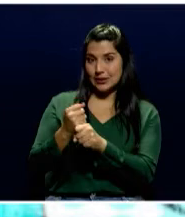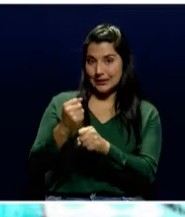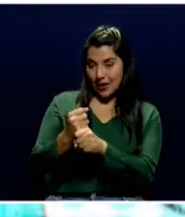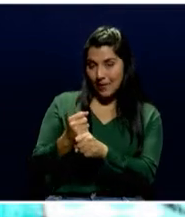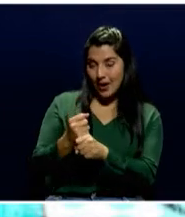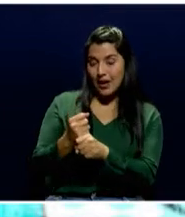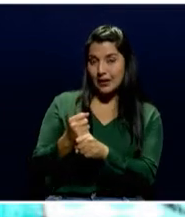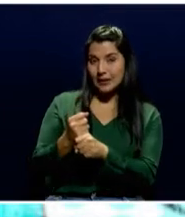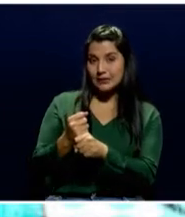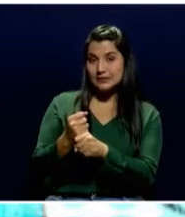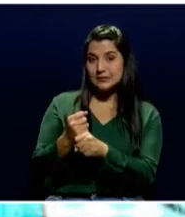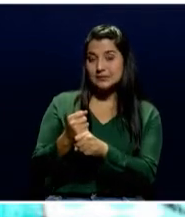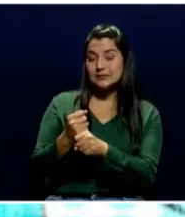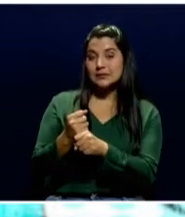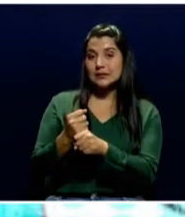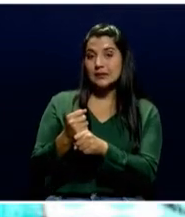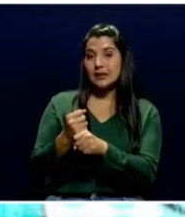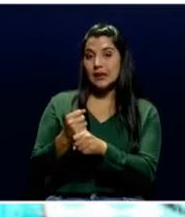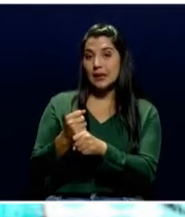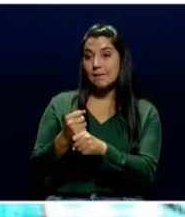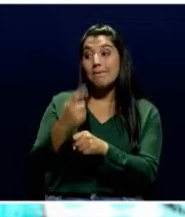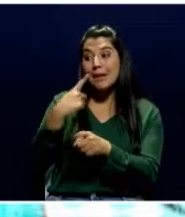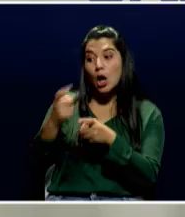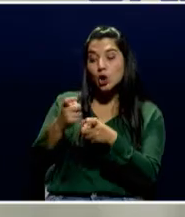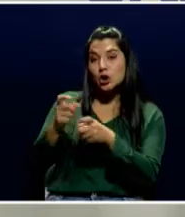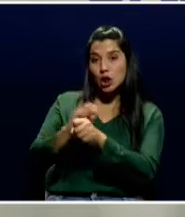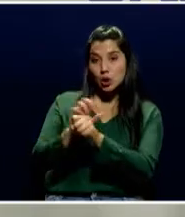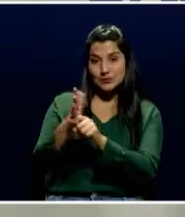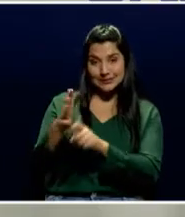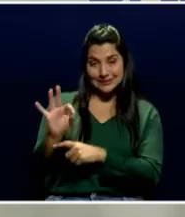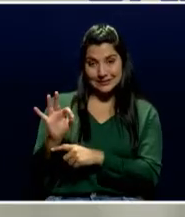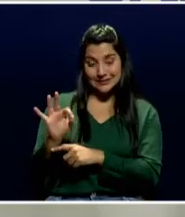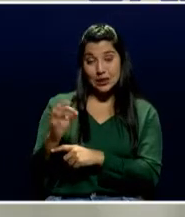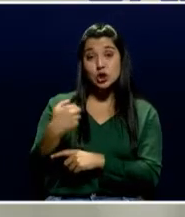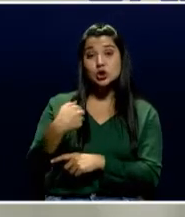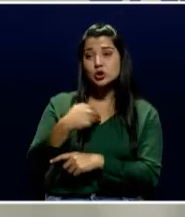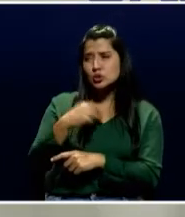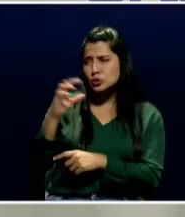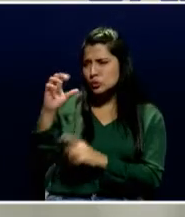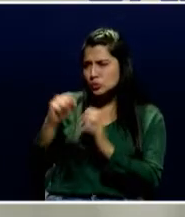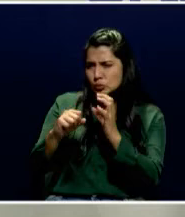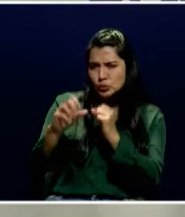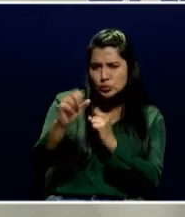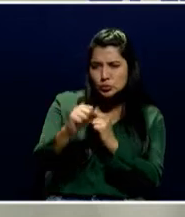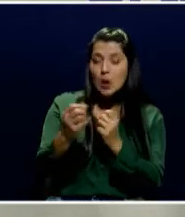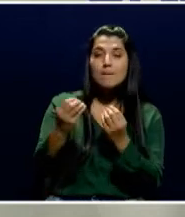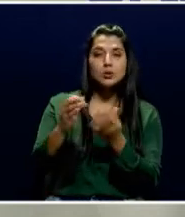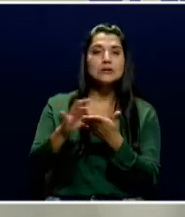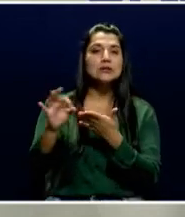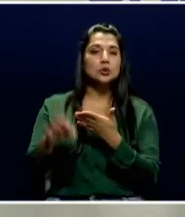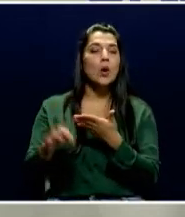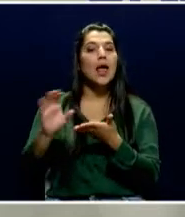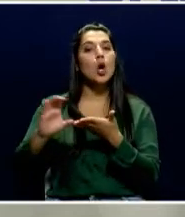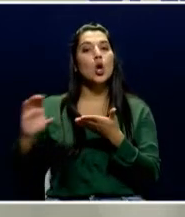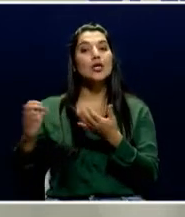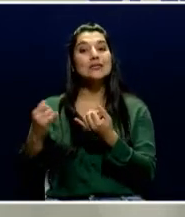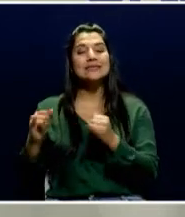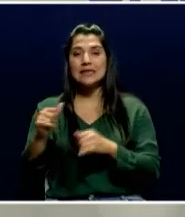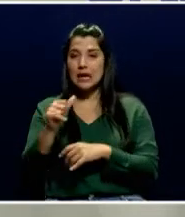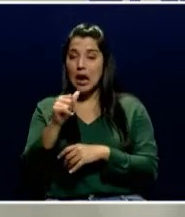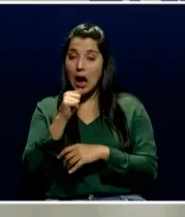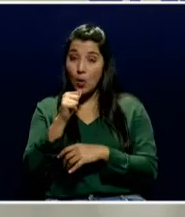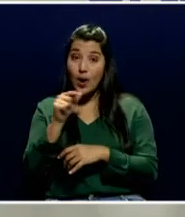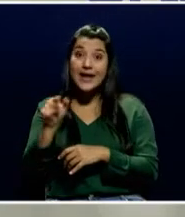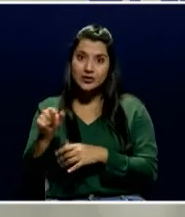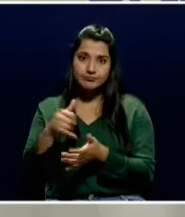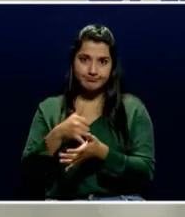graduales de mitigación, se identificó ese faltante de agua como una vulnerabilidad. Recordemos que